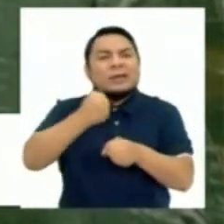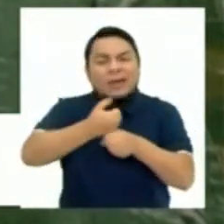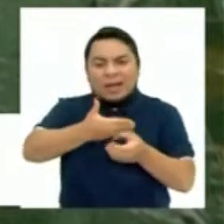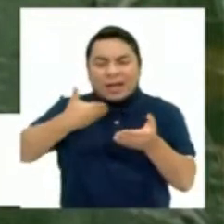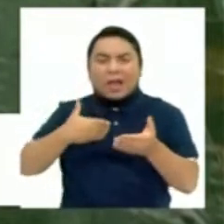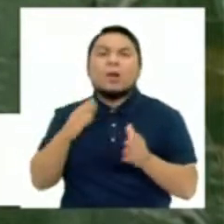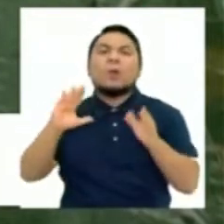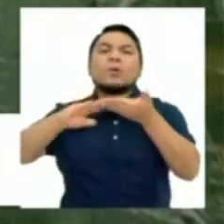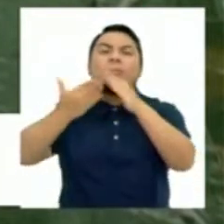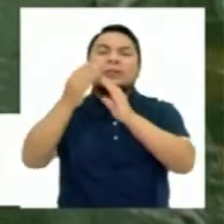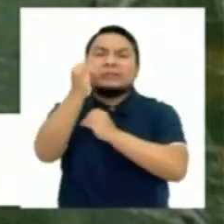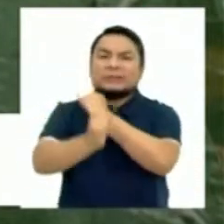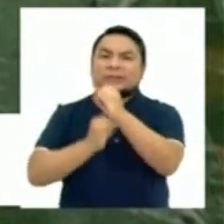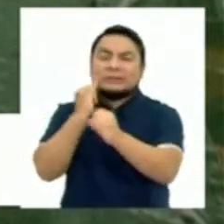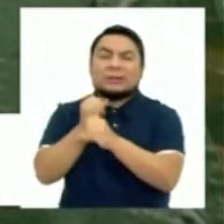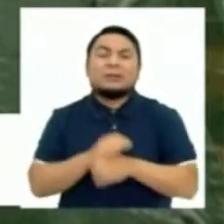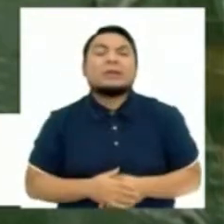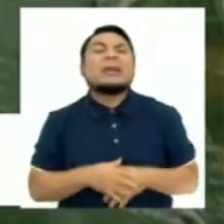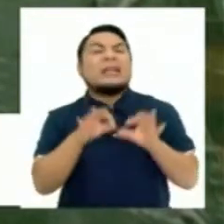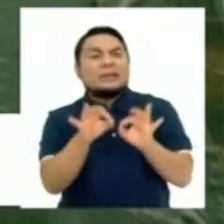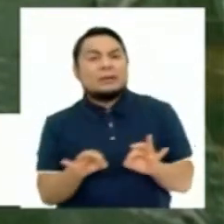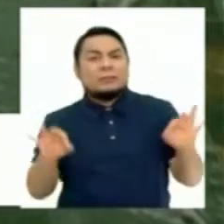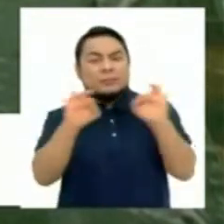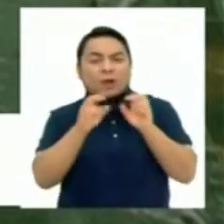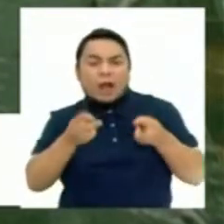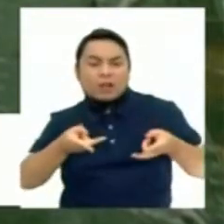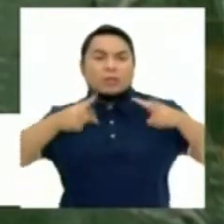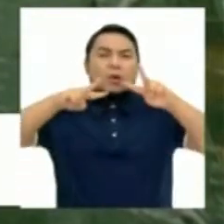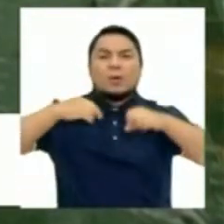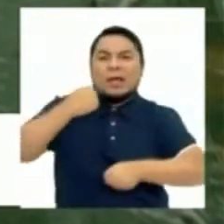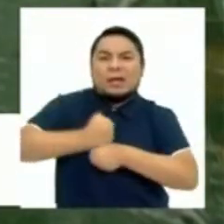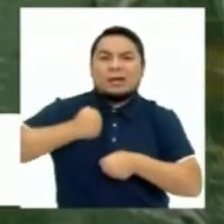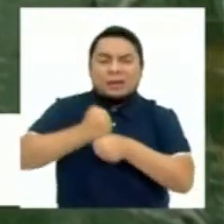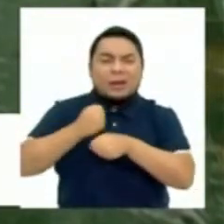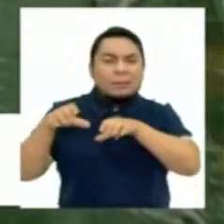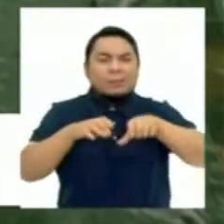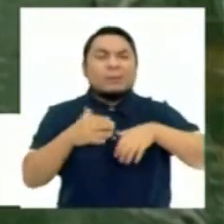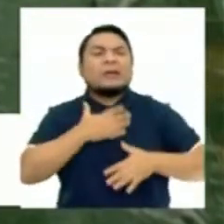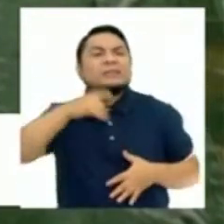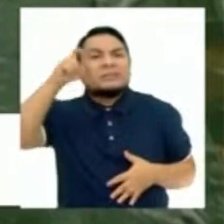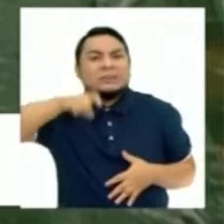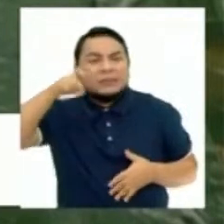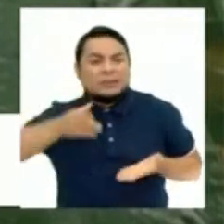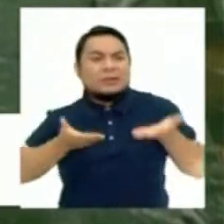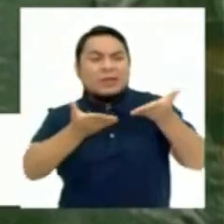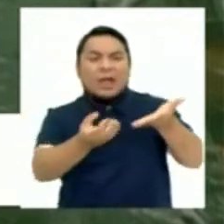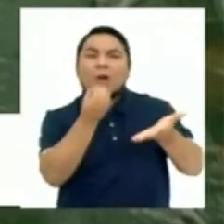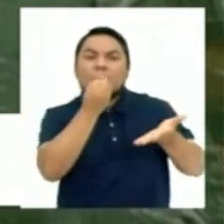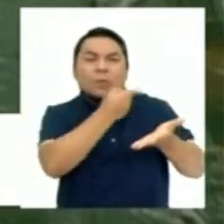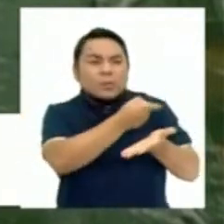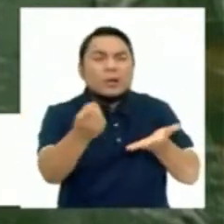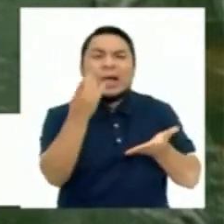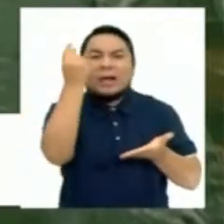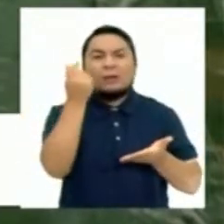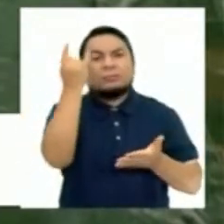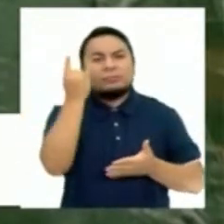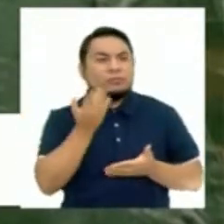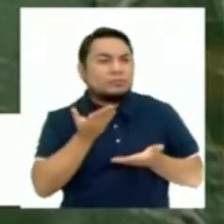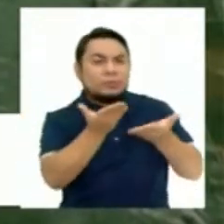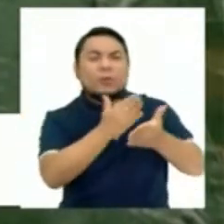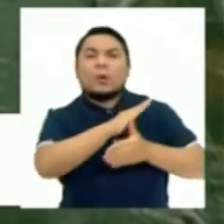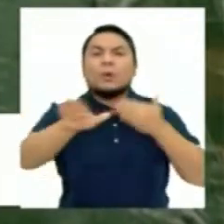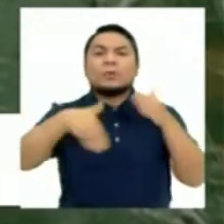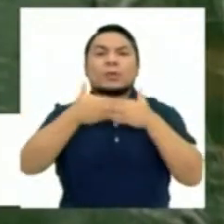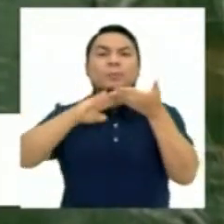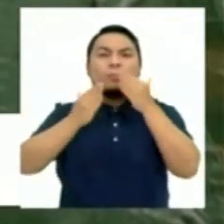comunidad internacional. Es indispensable redoblar acciones para satisfacer las necesidades alimentarias inmediatas de